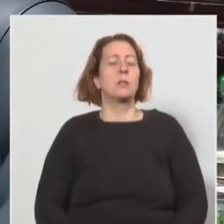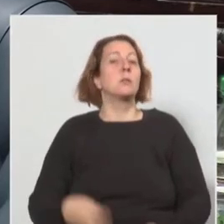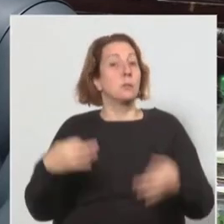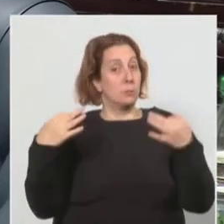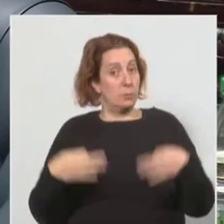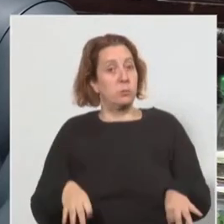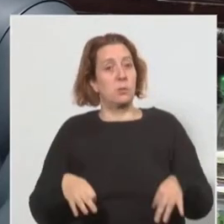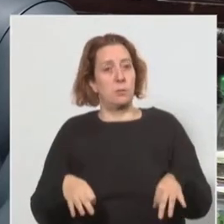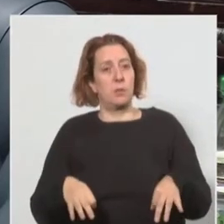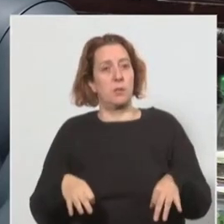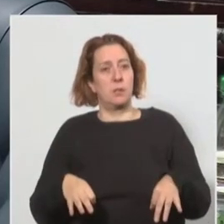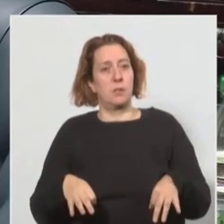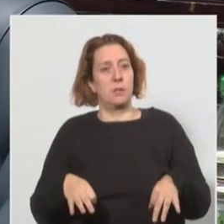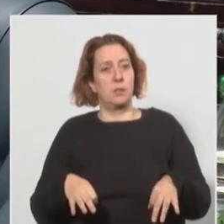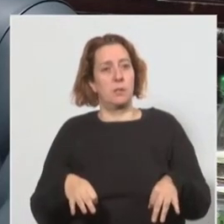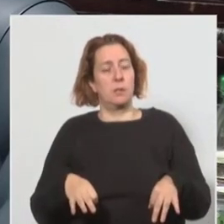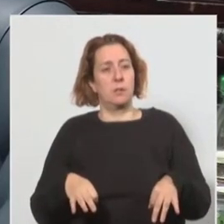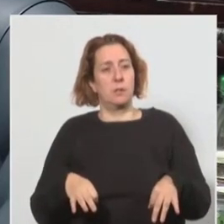Justamente,